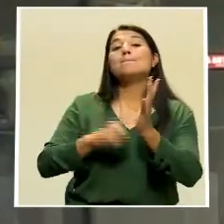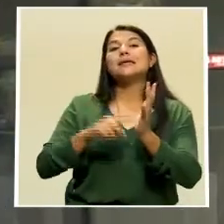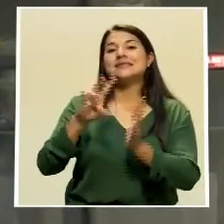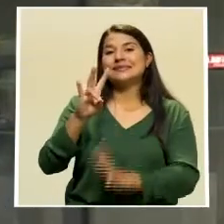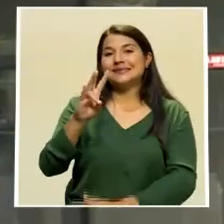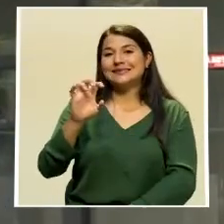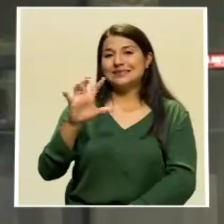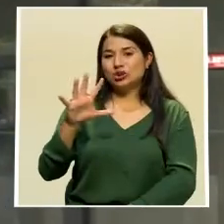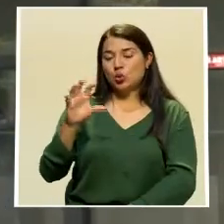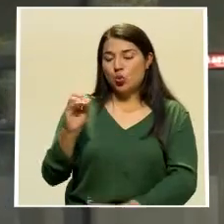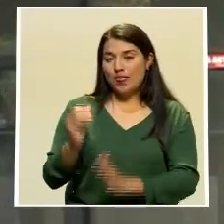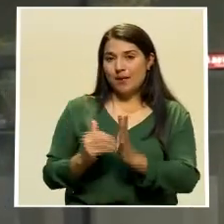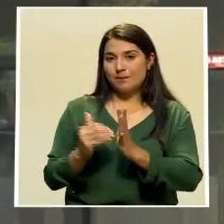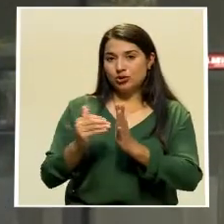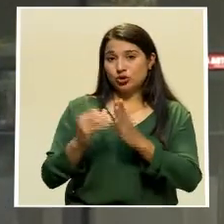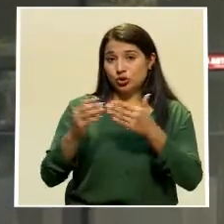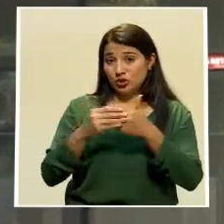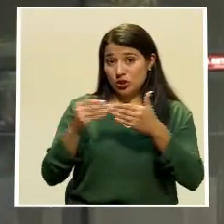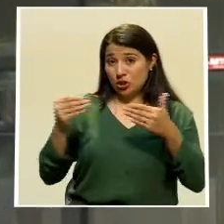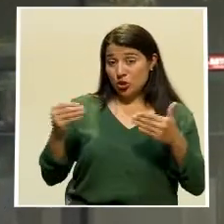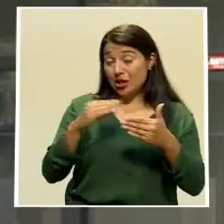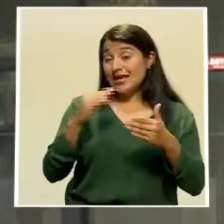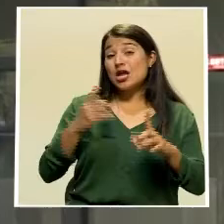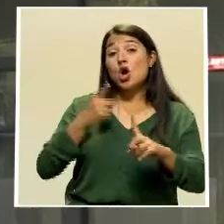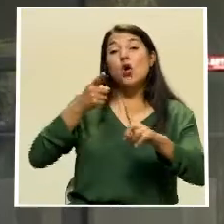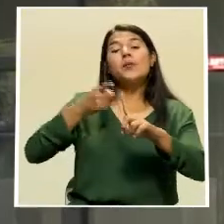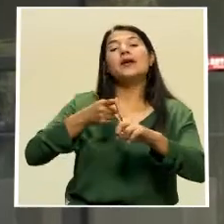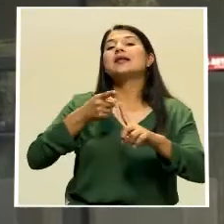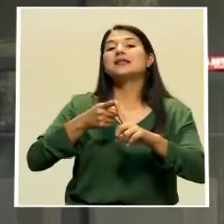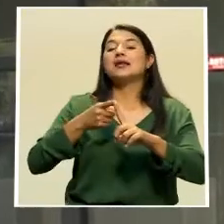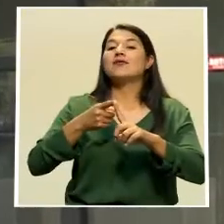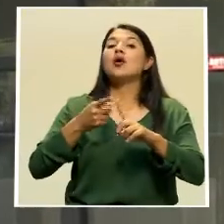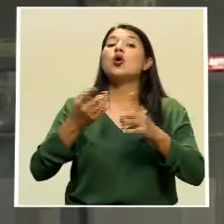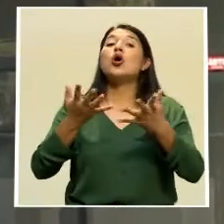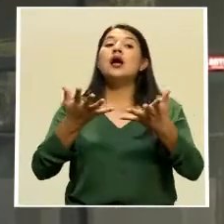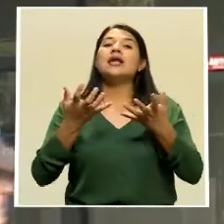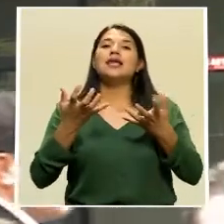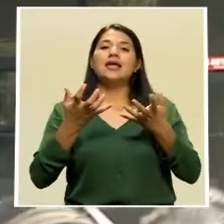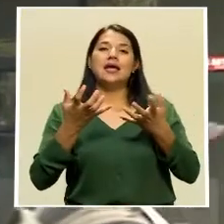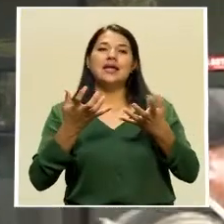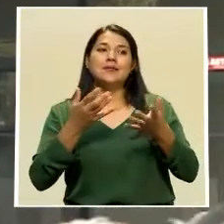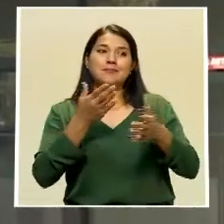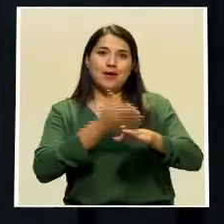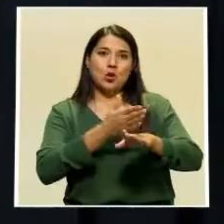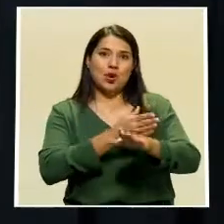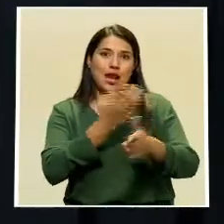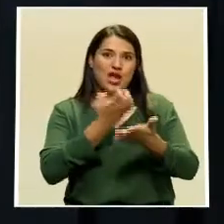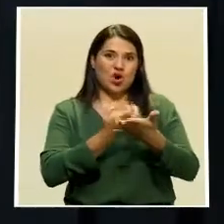millones de dólares y el objetivo es afrontar las repercusiones económicas producto de la pandemia.